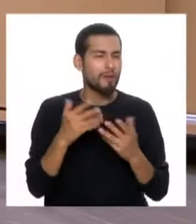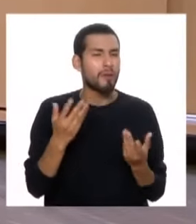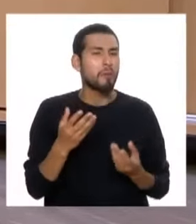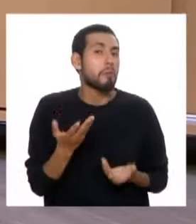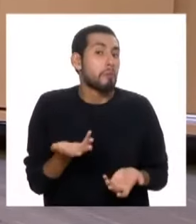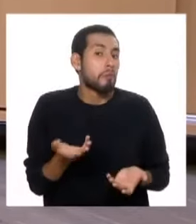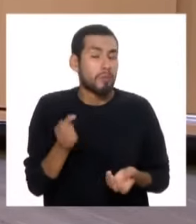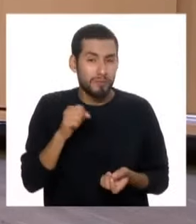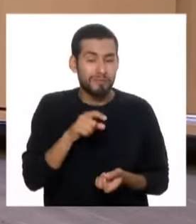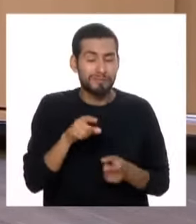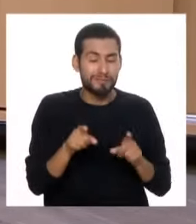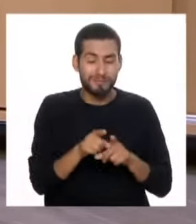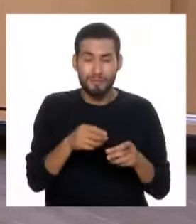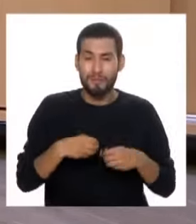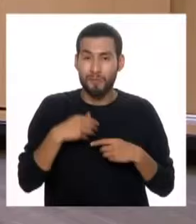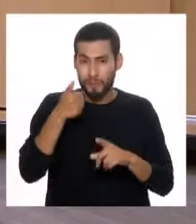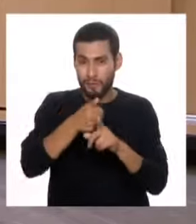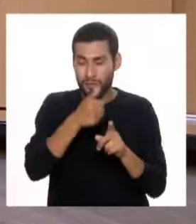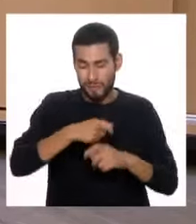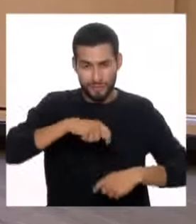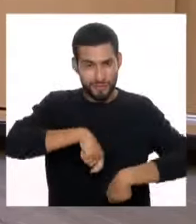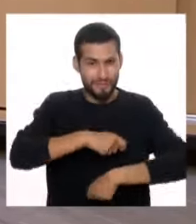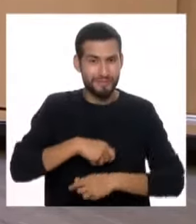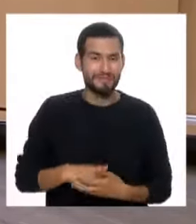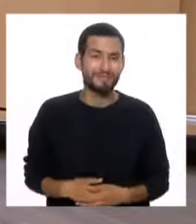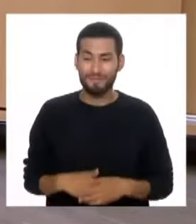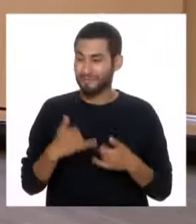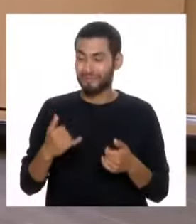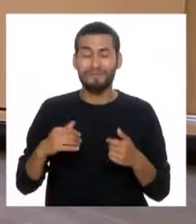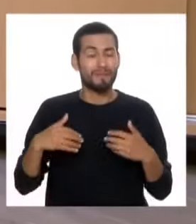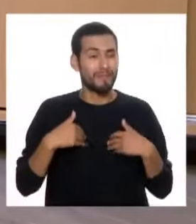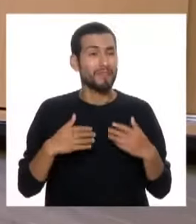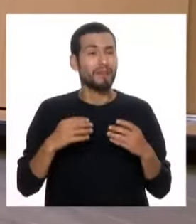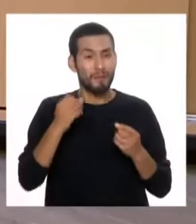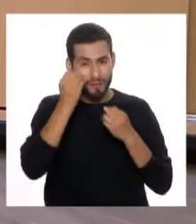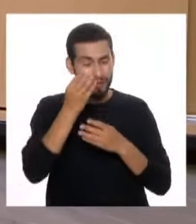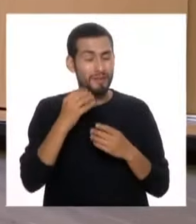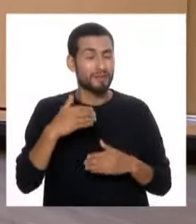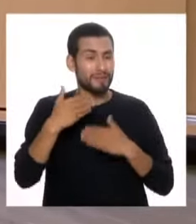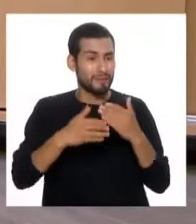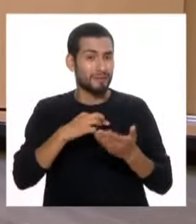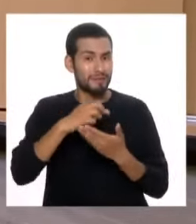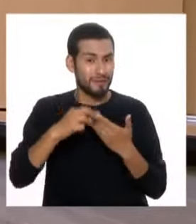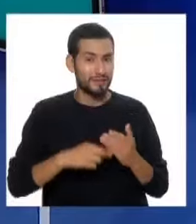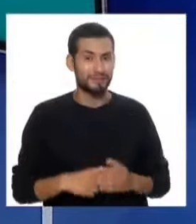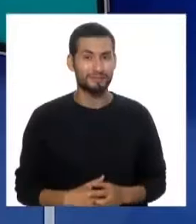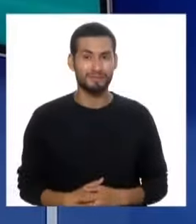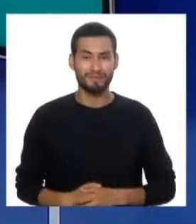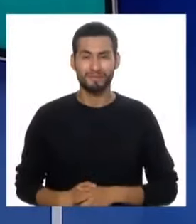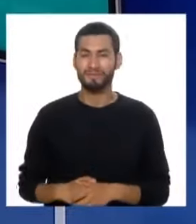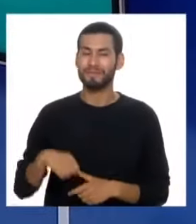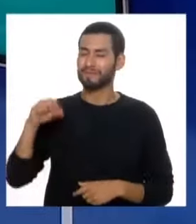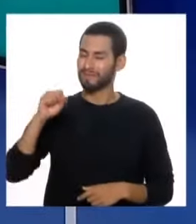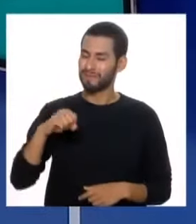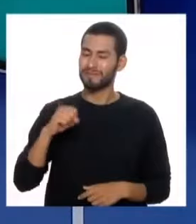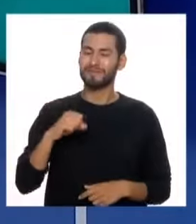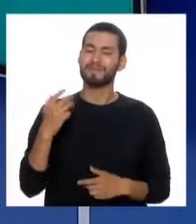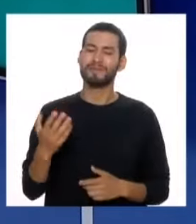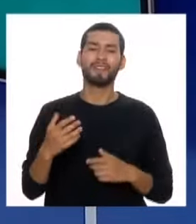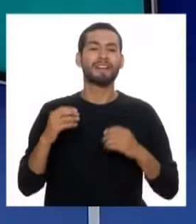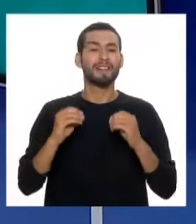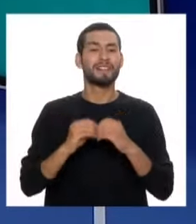no?, animarse a prepararlo. Muy bien, Cris, seguimos con mucha información importante en el programa. Así es, Fátima.